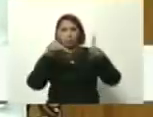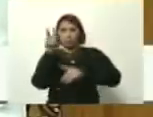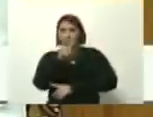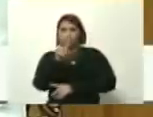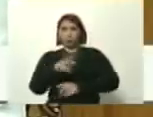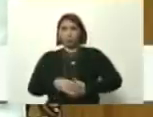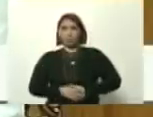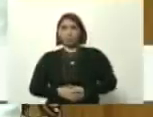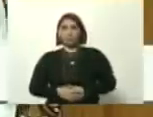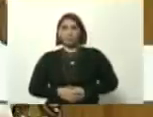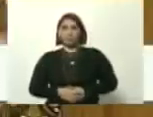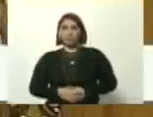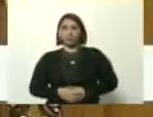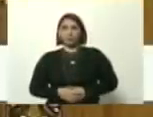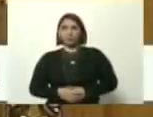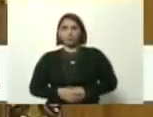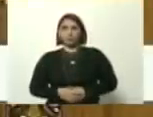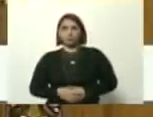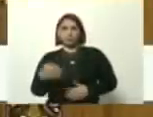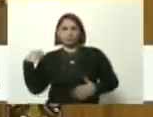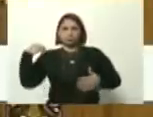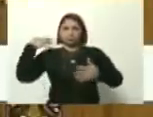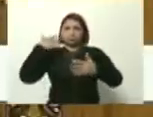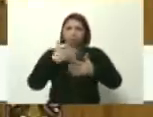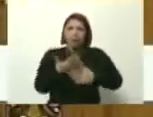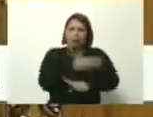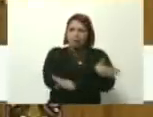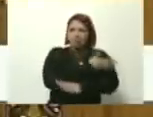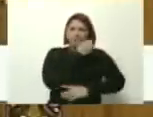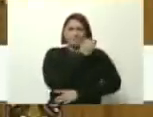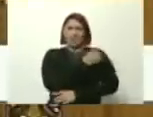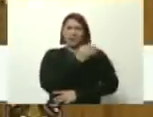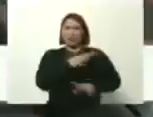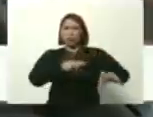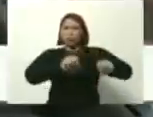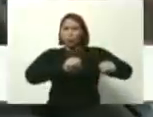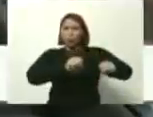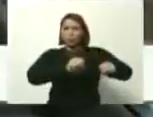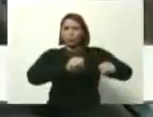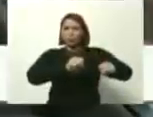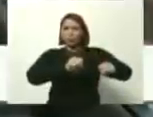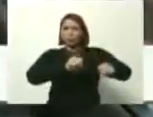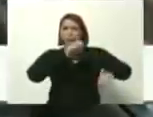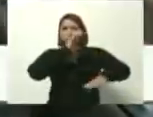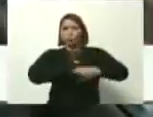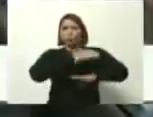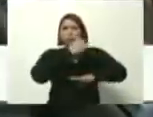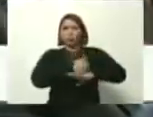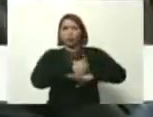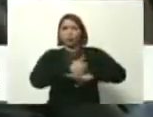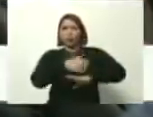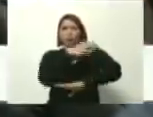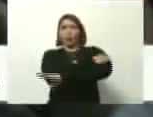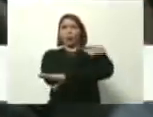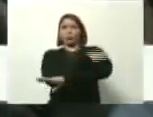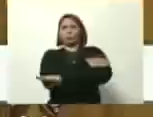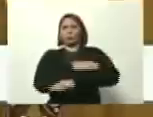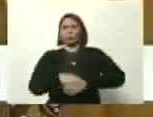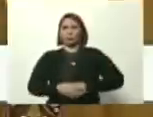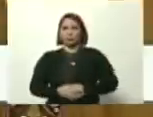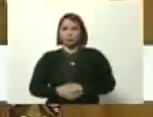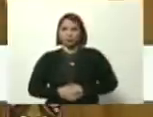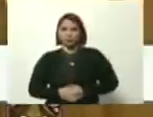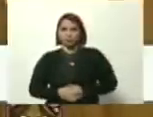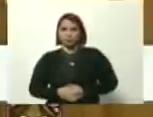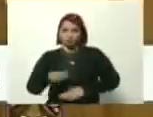venezolana. Veníamos de un parlamento tomado por fuerzas extremistas,